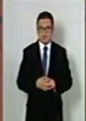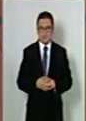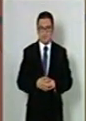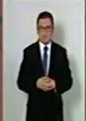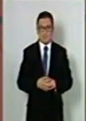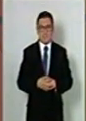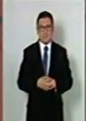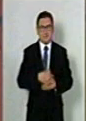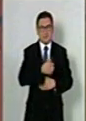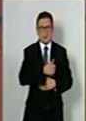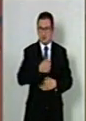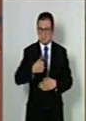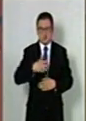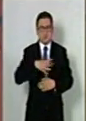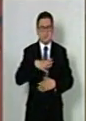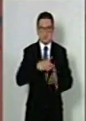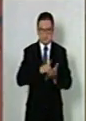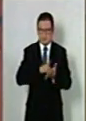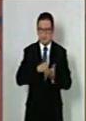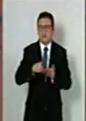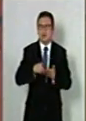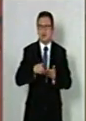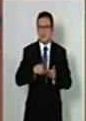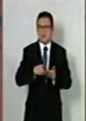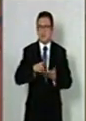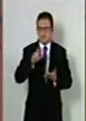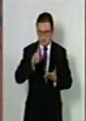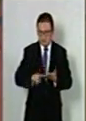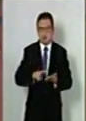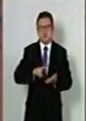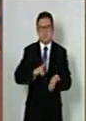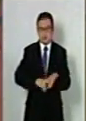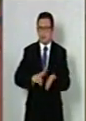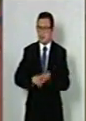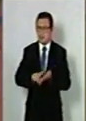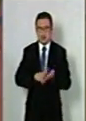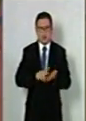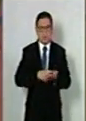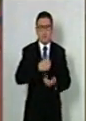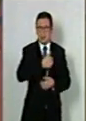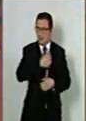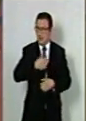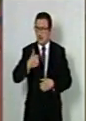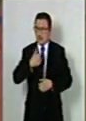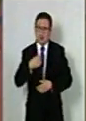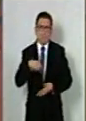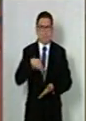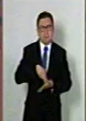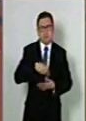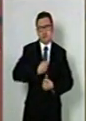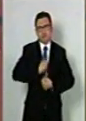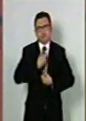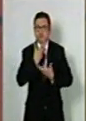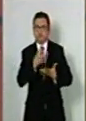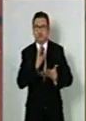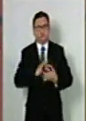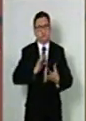el derecho que tenemos todos a exponer nuestro punto de vista y nuestra